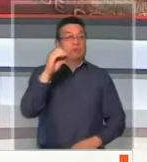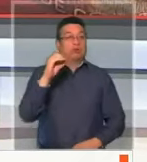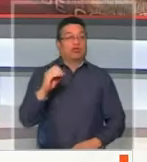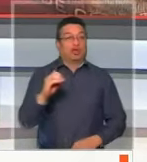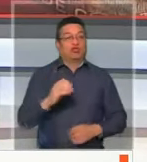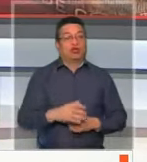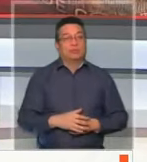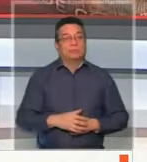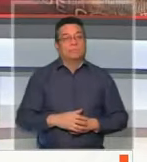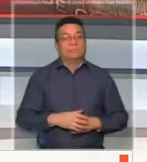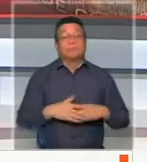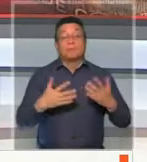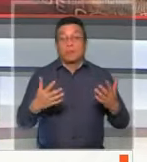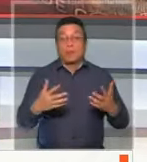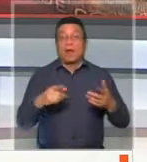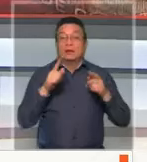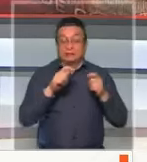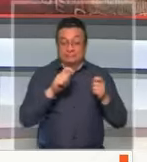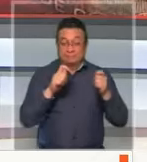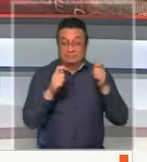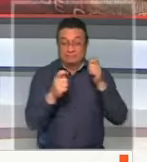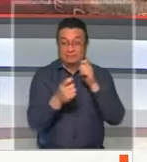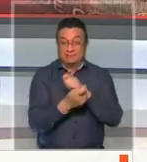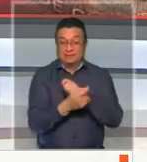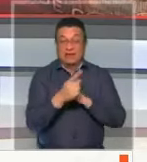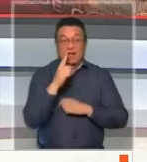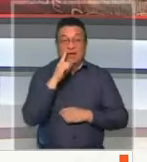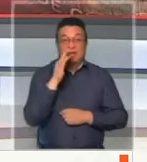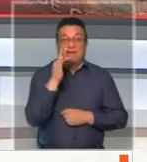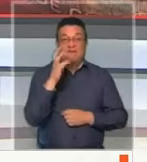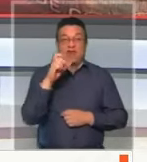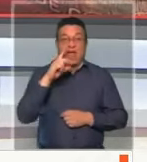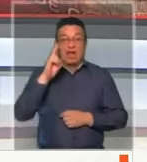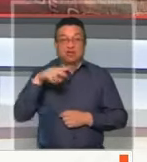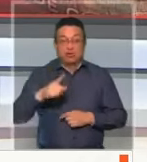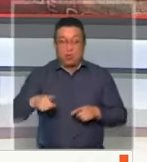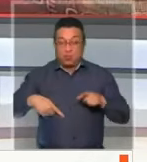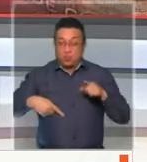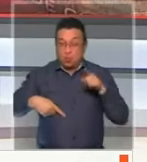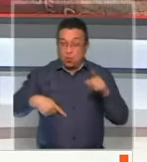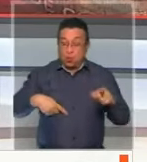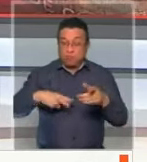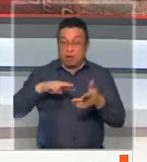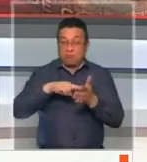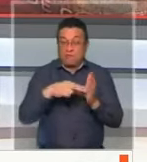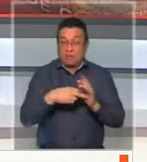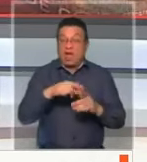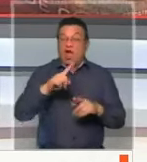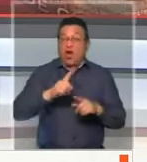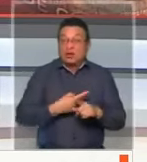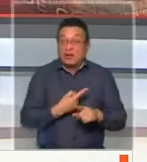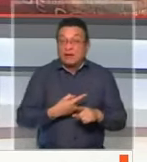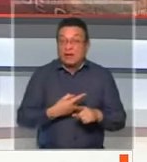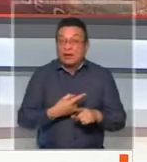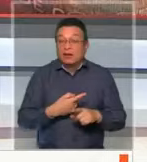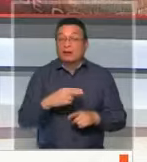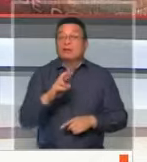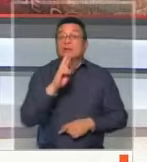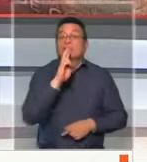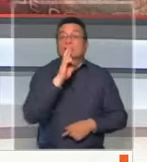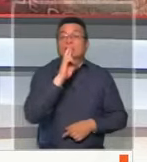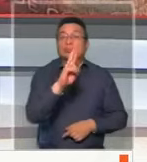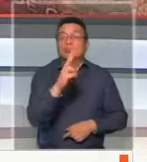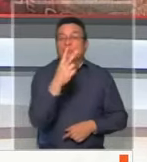3% se está transformando la inflación Entonces en un problema nuevamente la respuesta